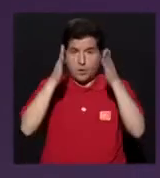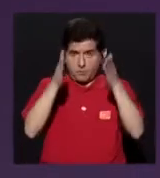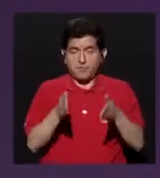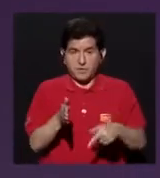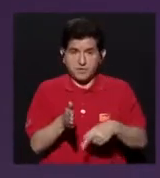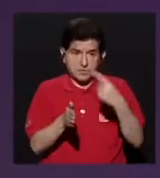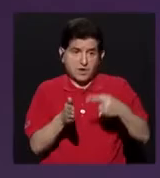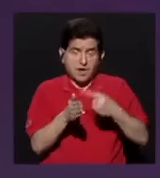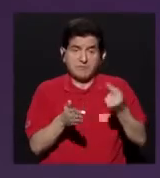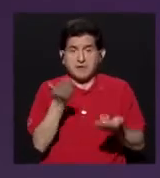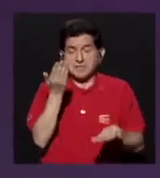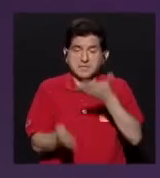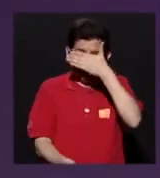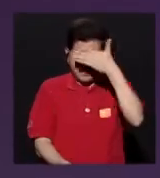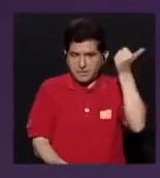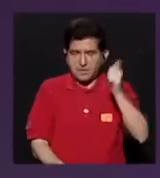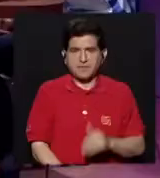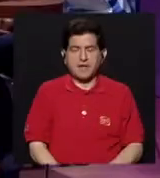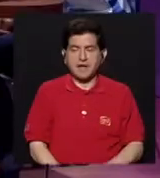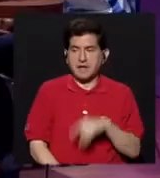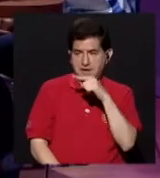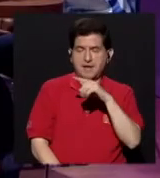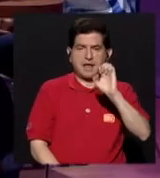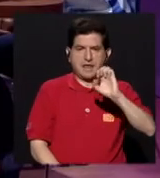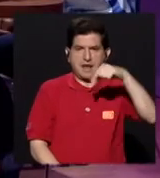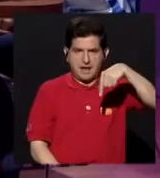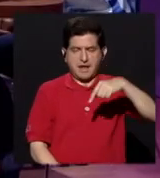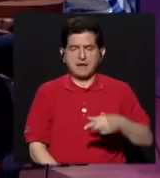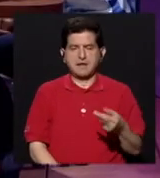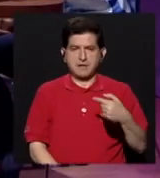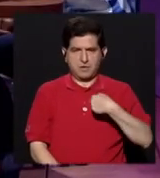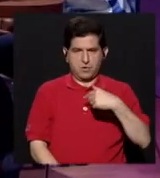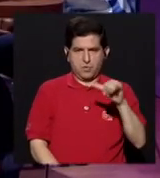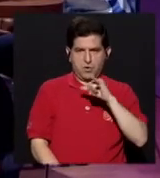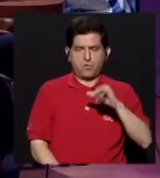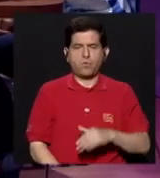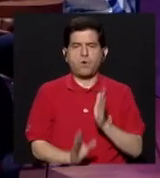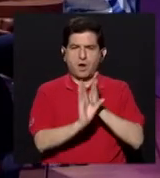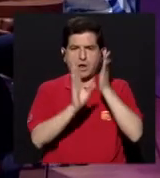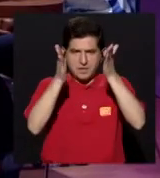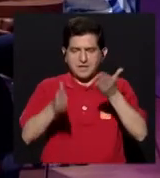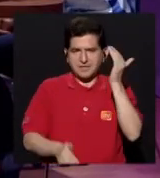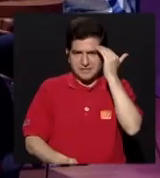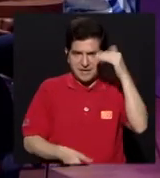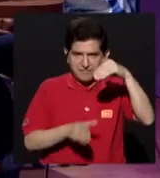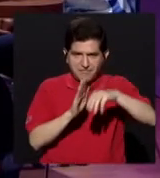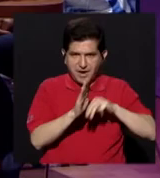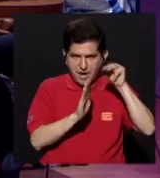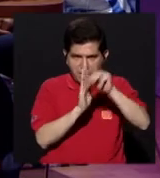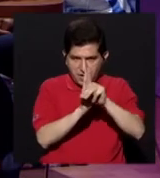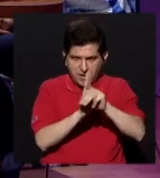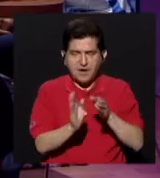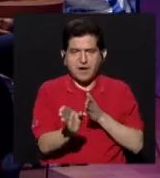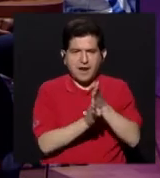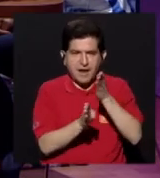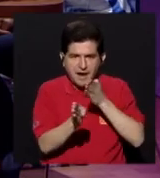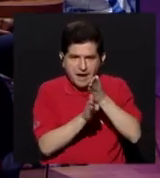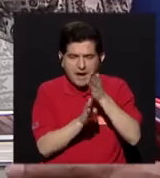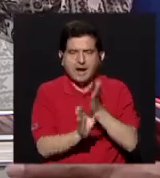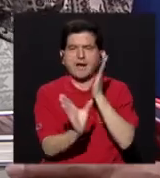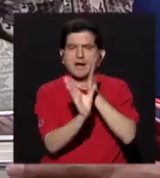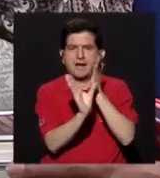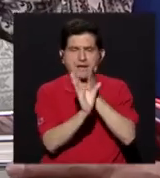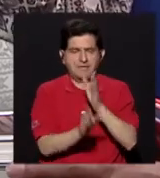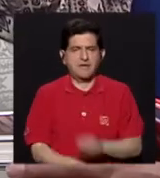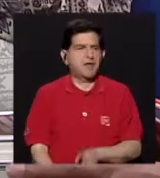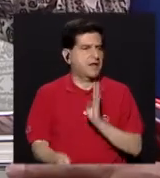que a veces se nos olvida, y Eric como psicólogo y yo como psicóloga sabemos que dentro del currículum de la carrera de psicología no